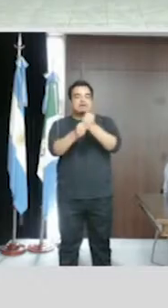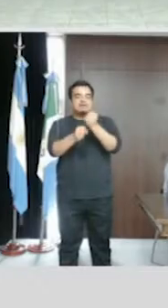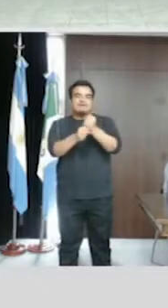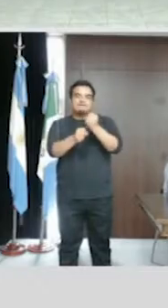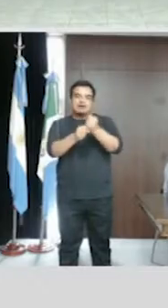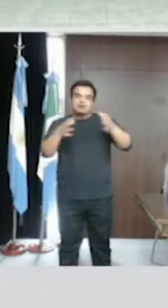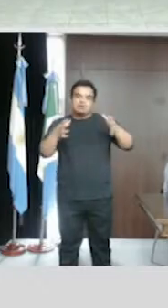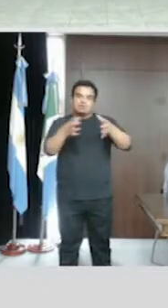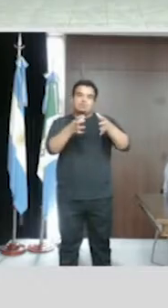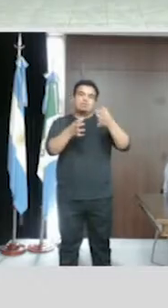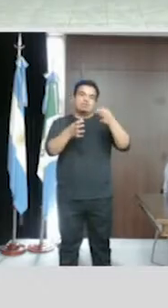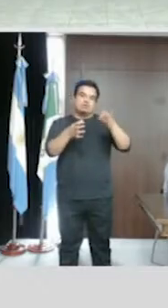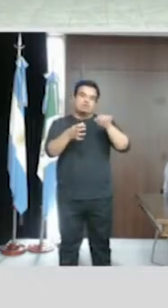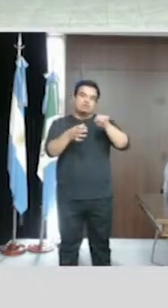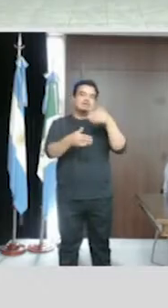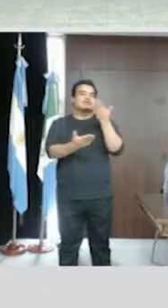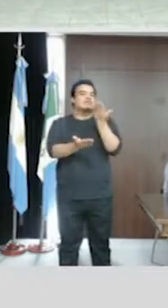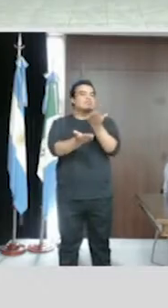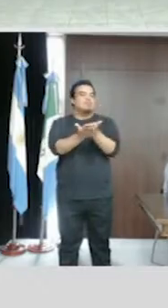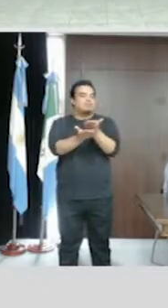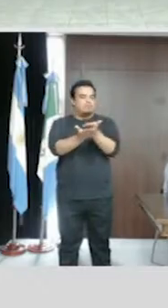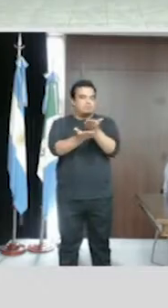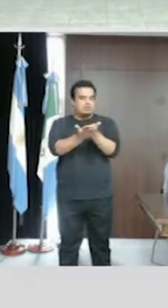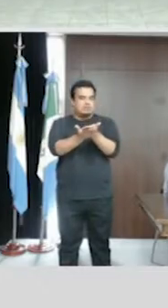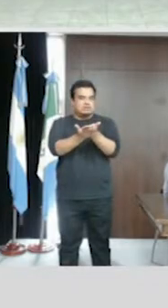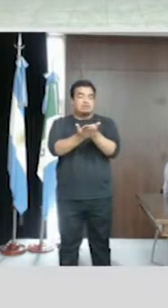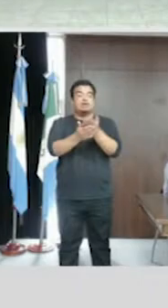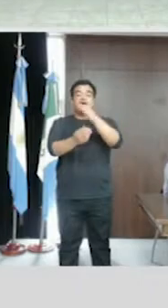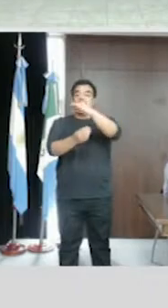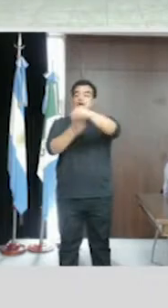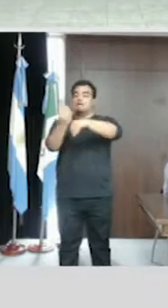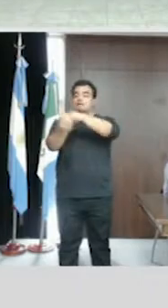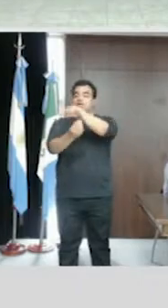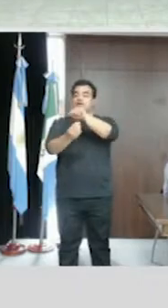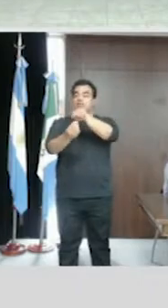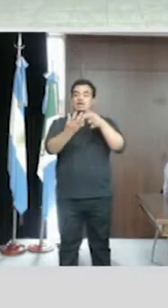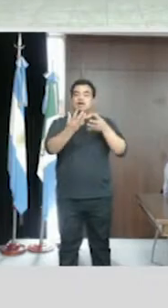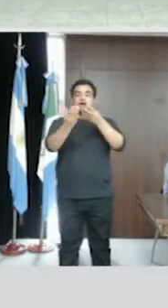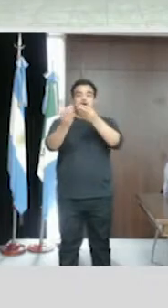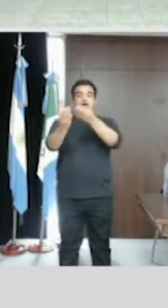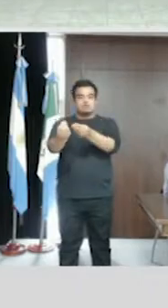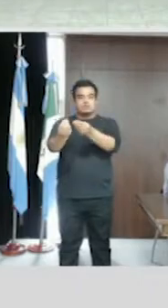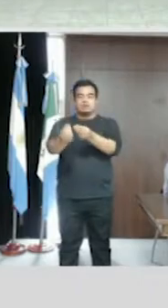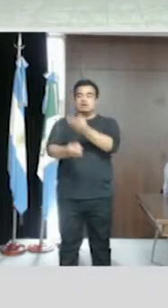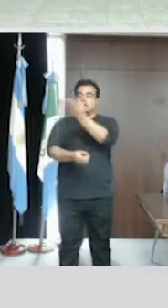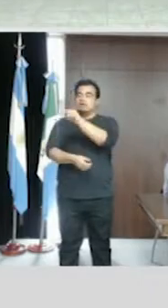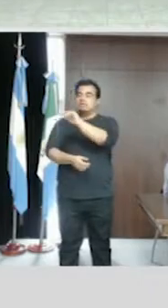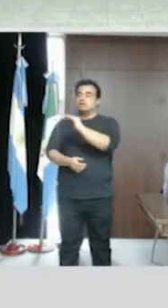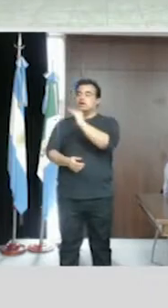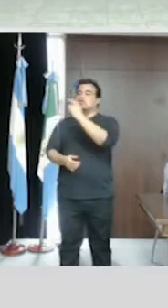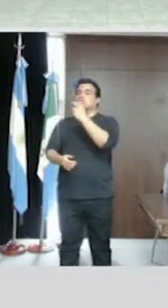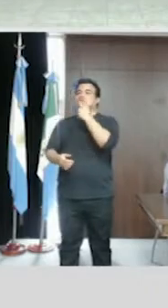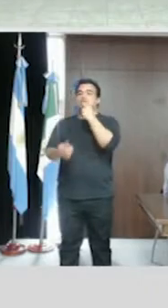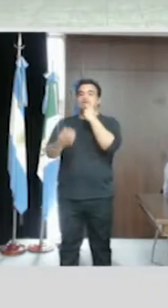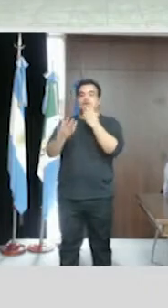propuesta. Trabajar en equipo con esa familia, con el paciente, basándonos en las